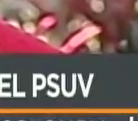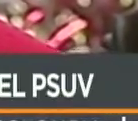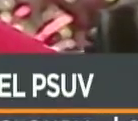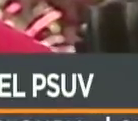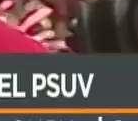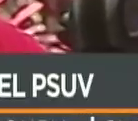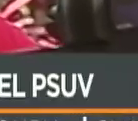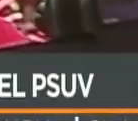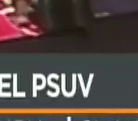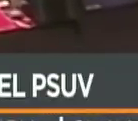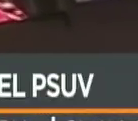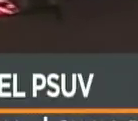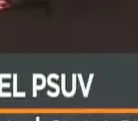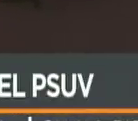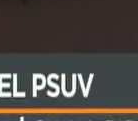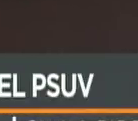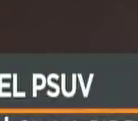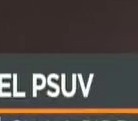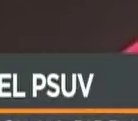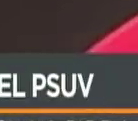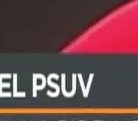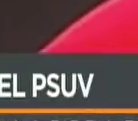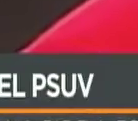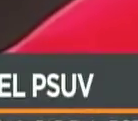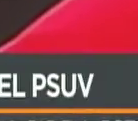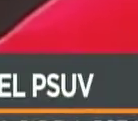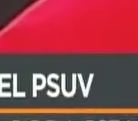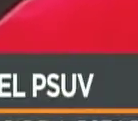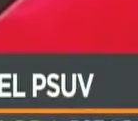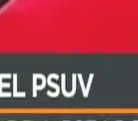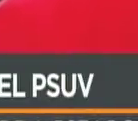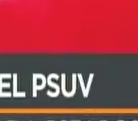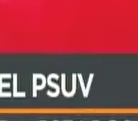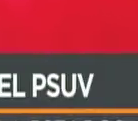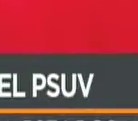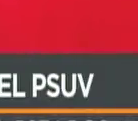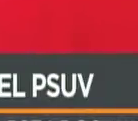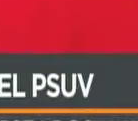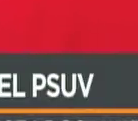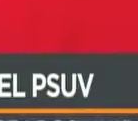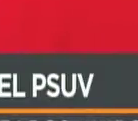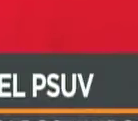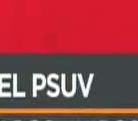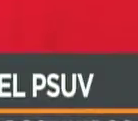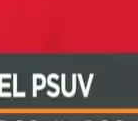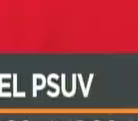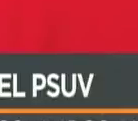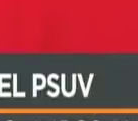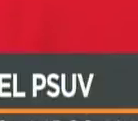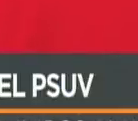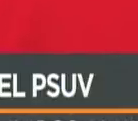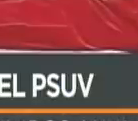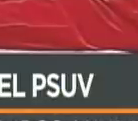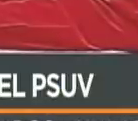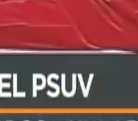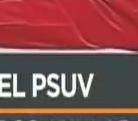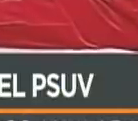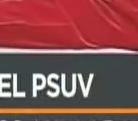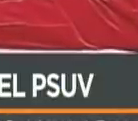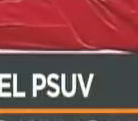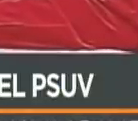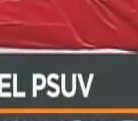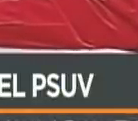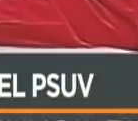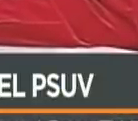pueblo revolucionario, quien garantizará, ha dicho, la victoria perfecta para esta venidera contienda electoral.